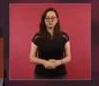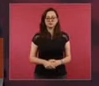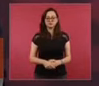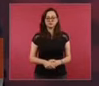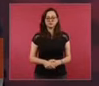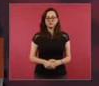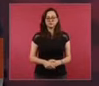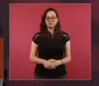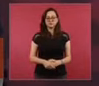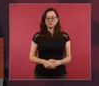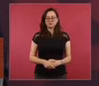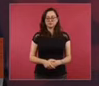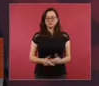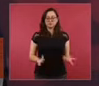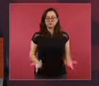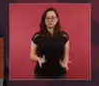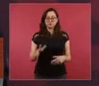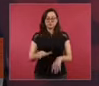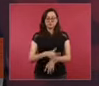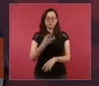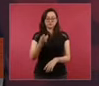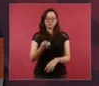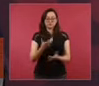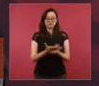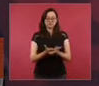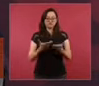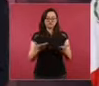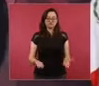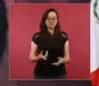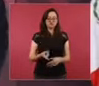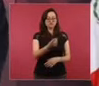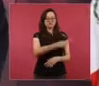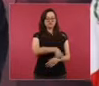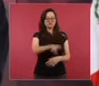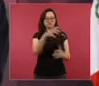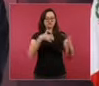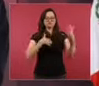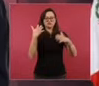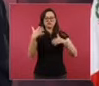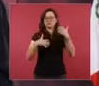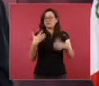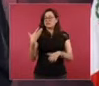Por eso es su enojo, pero fueron a refugiarse